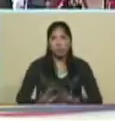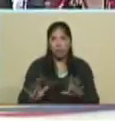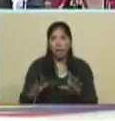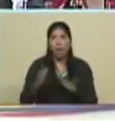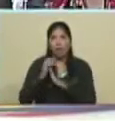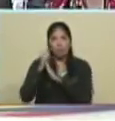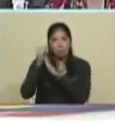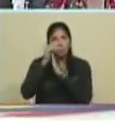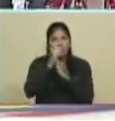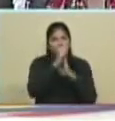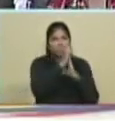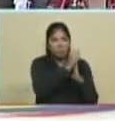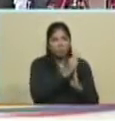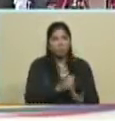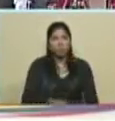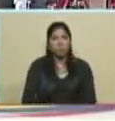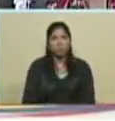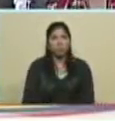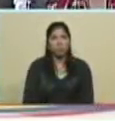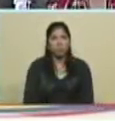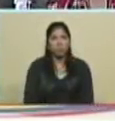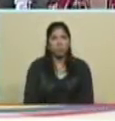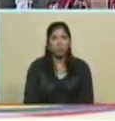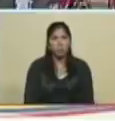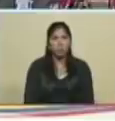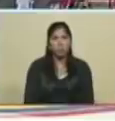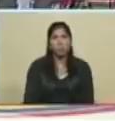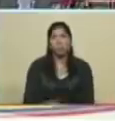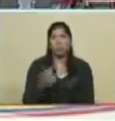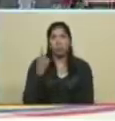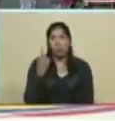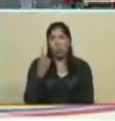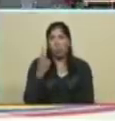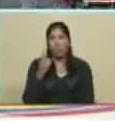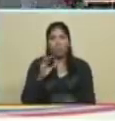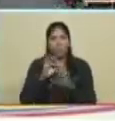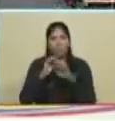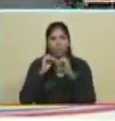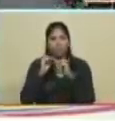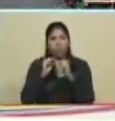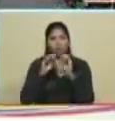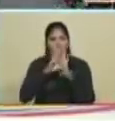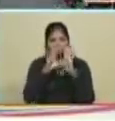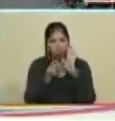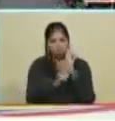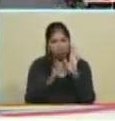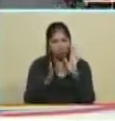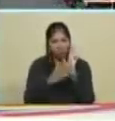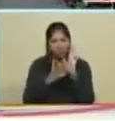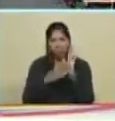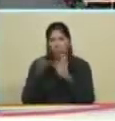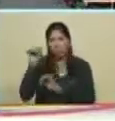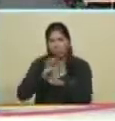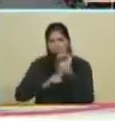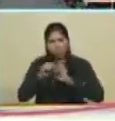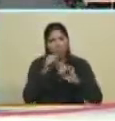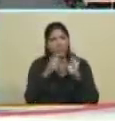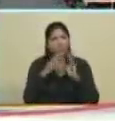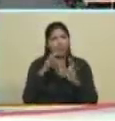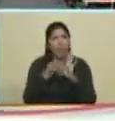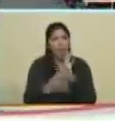legislando y haciendo una poderosa constitución que blinde los derechos